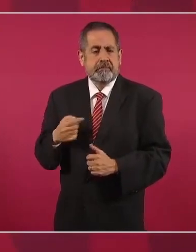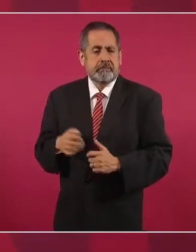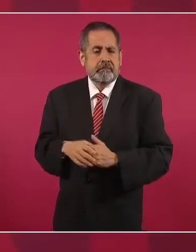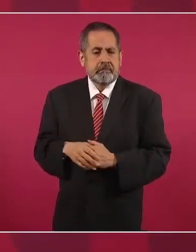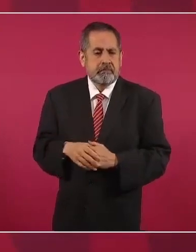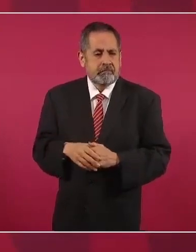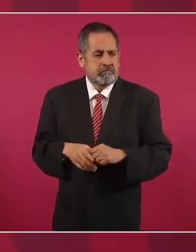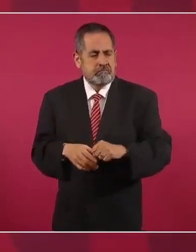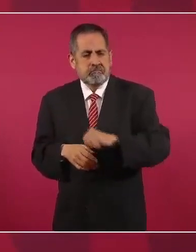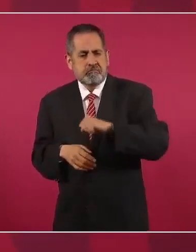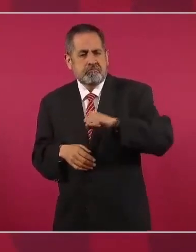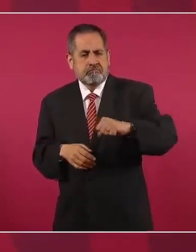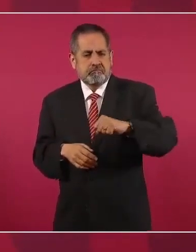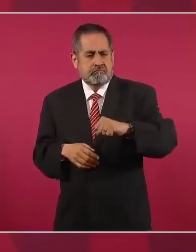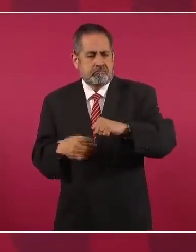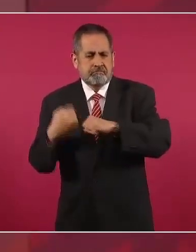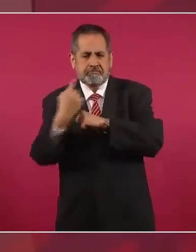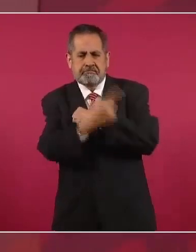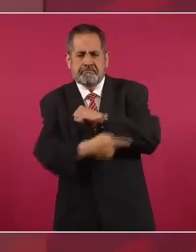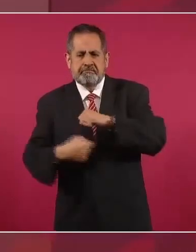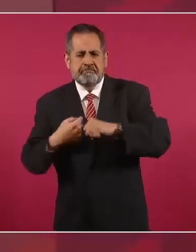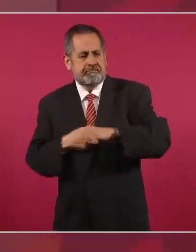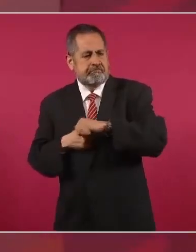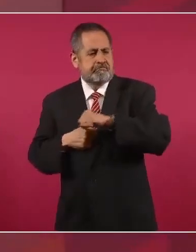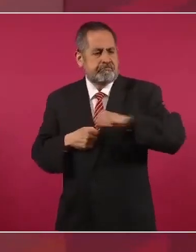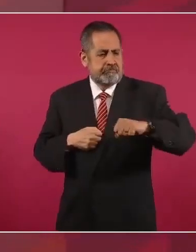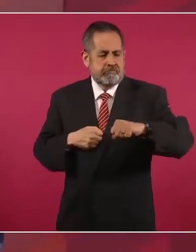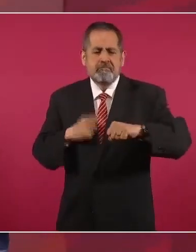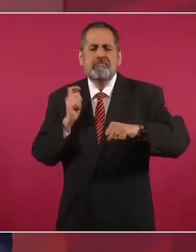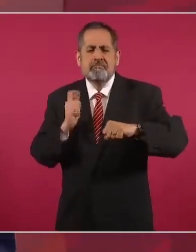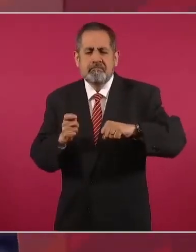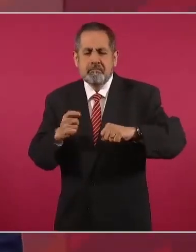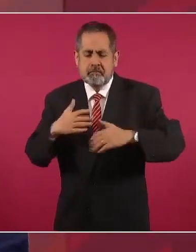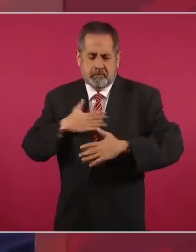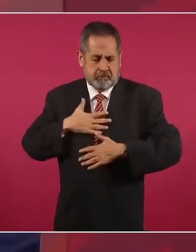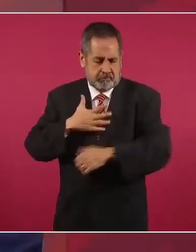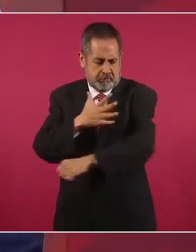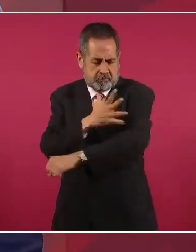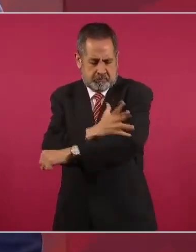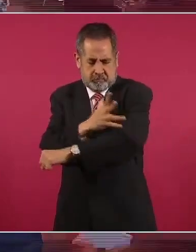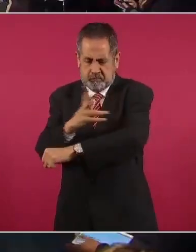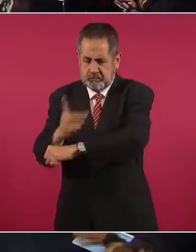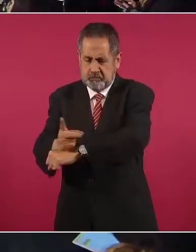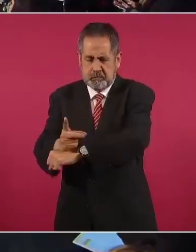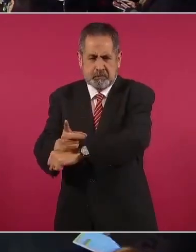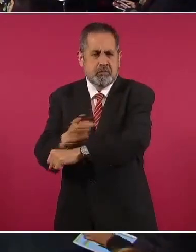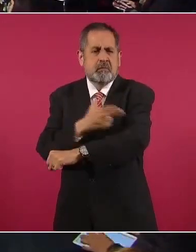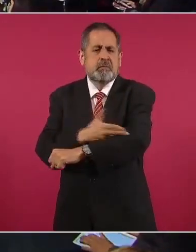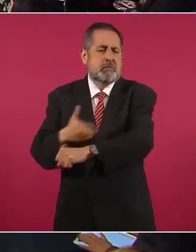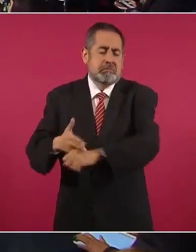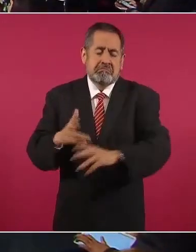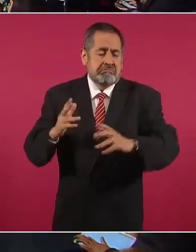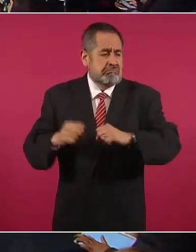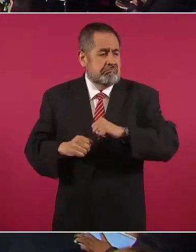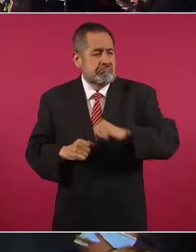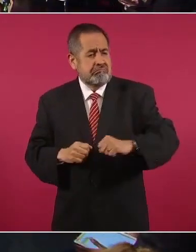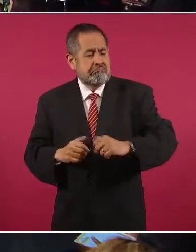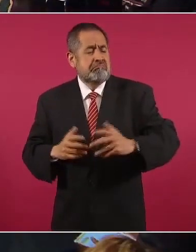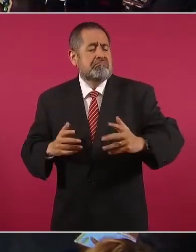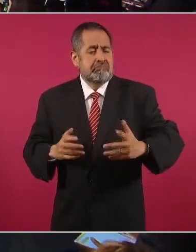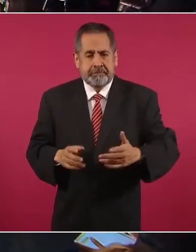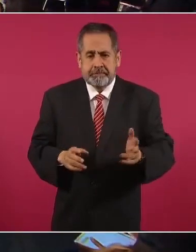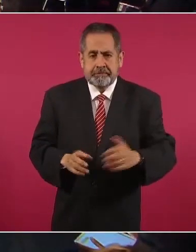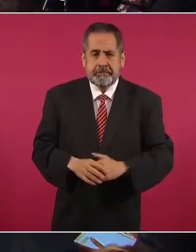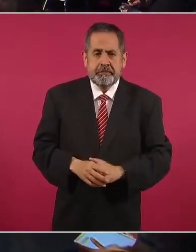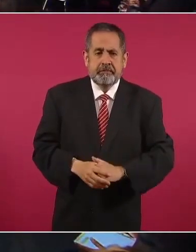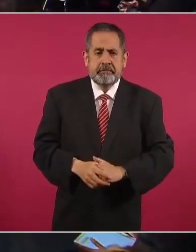pues un escudo protector, que es mi honestidad. Que según lo había censurado, presidente, el libro. ¿Mande? Que